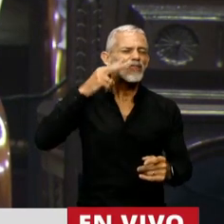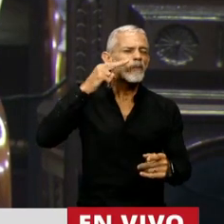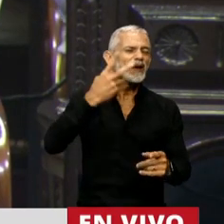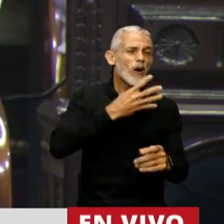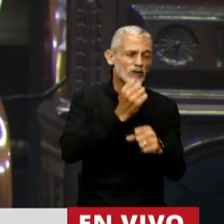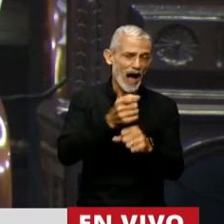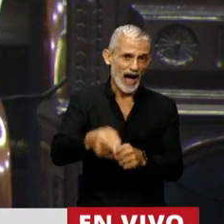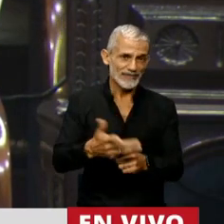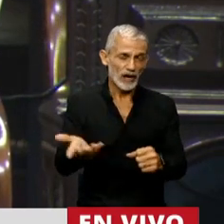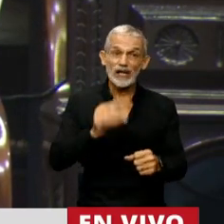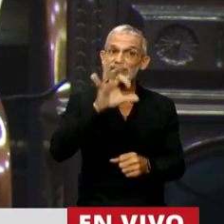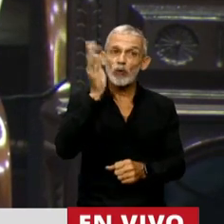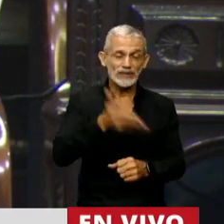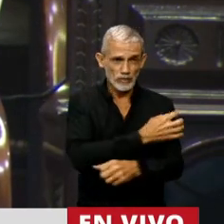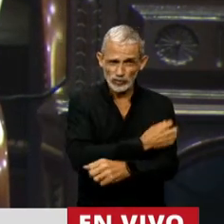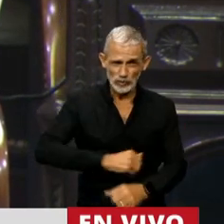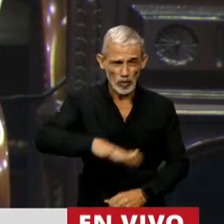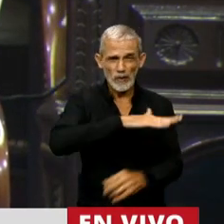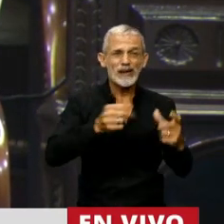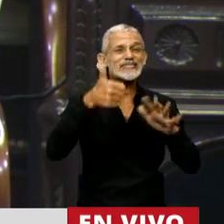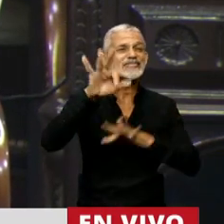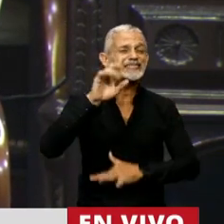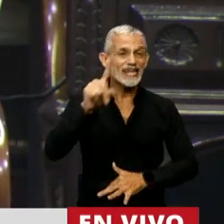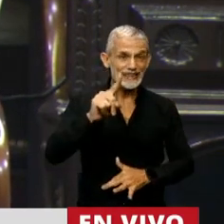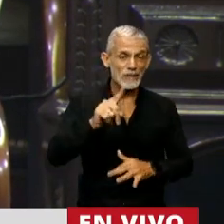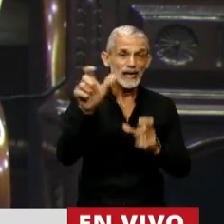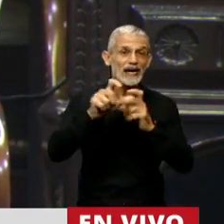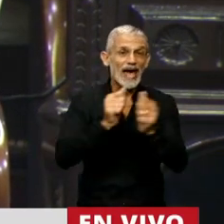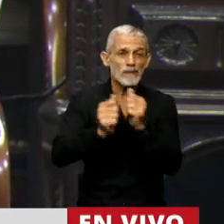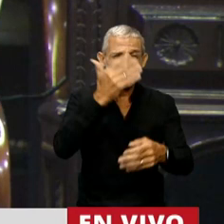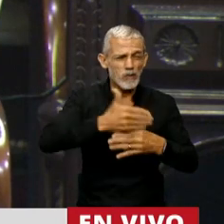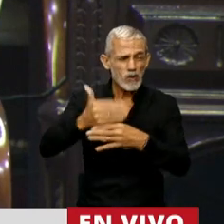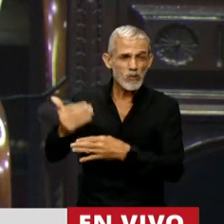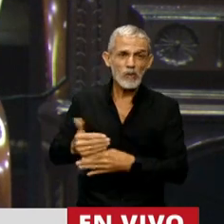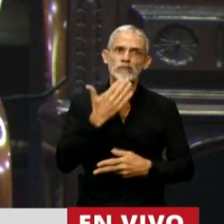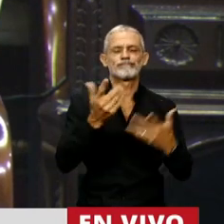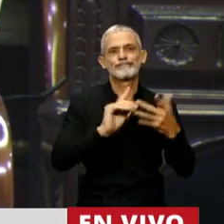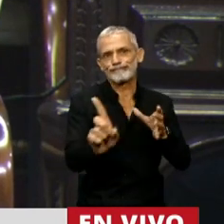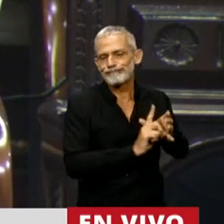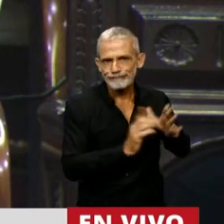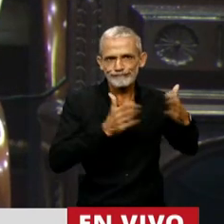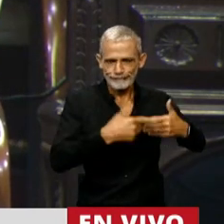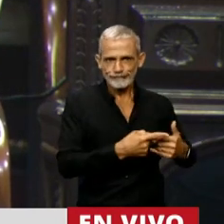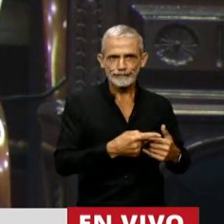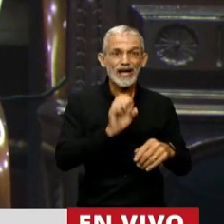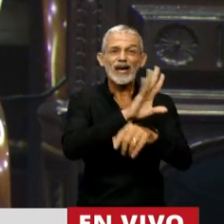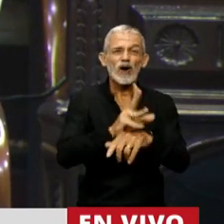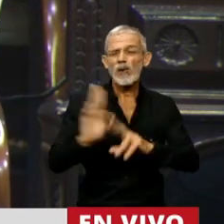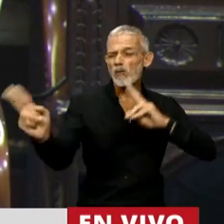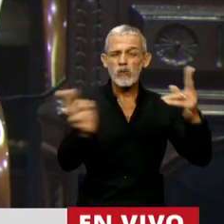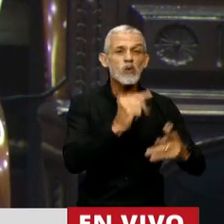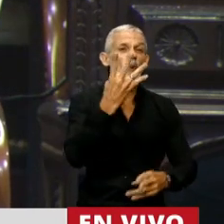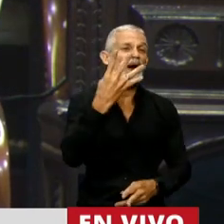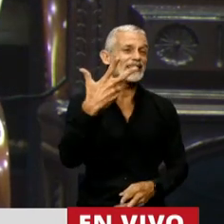2004. 50% de pobreza, 60.000 pymes que cerraron gracias a la cuarentena eterna y el COVID se llevó la vida de